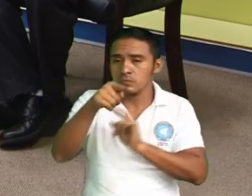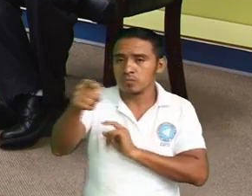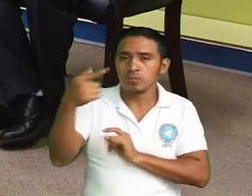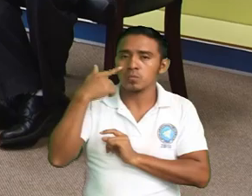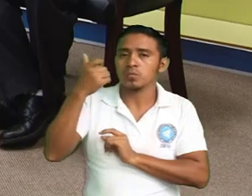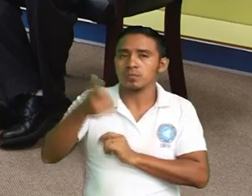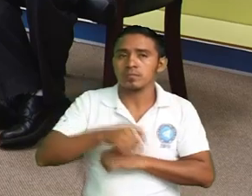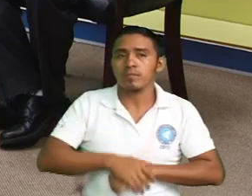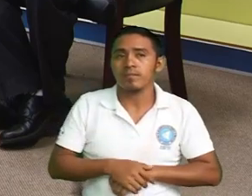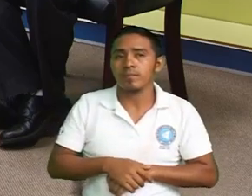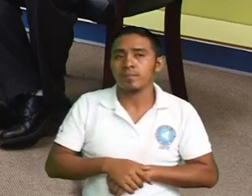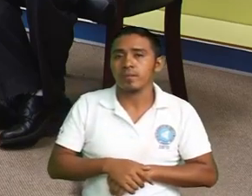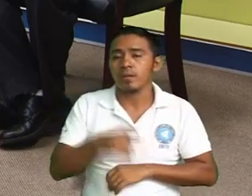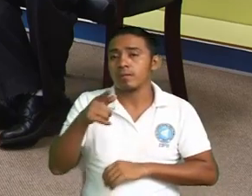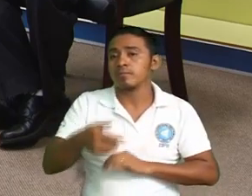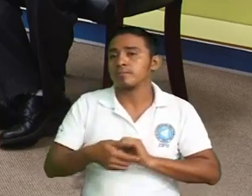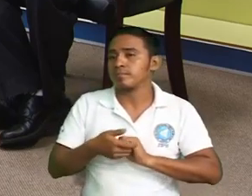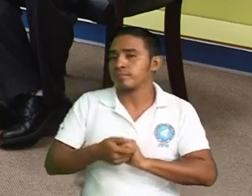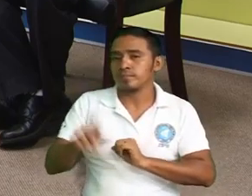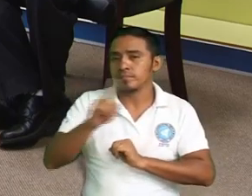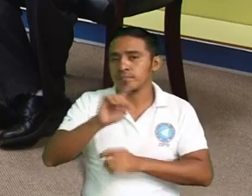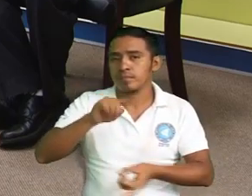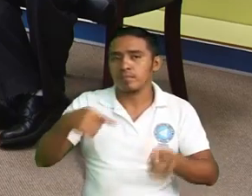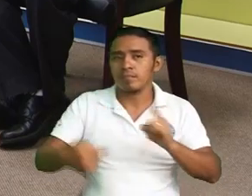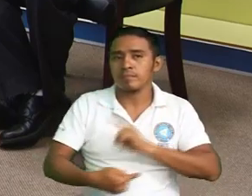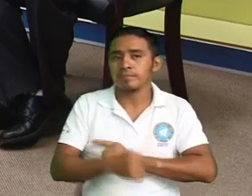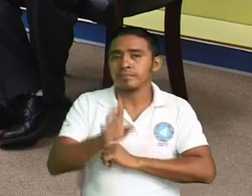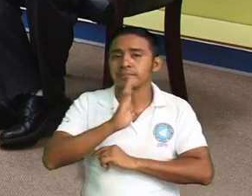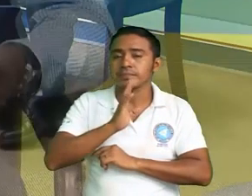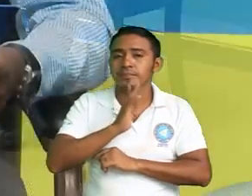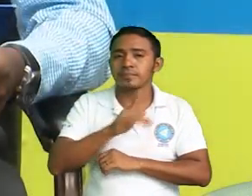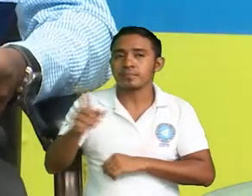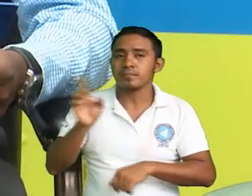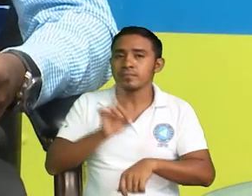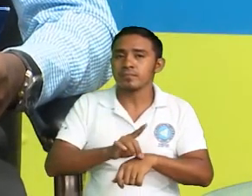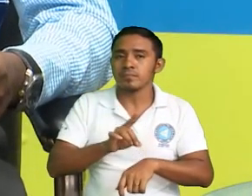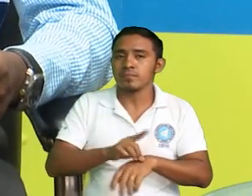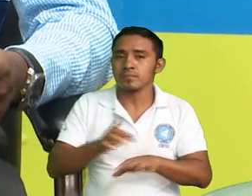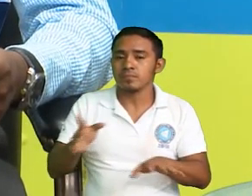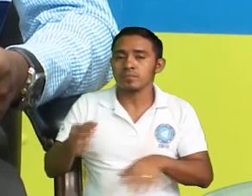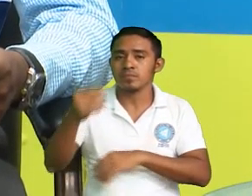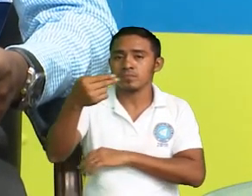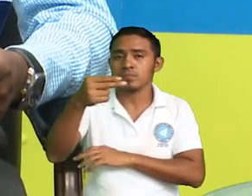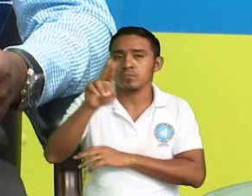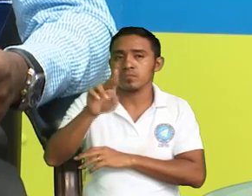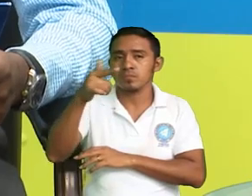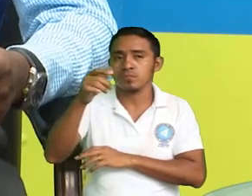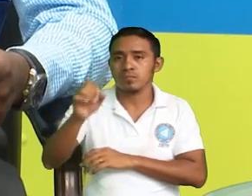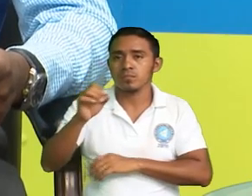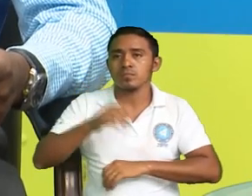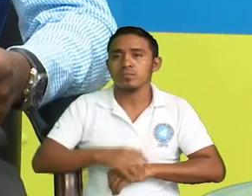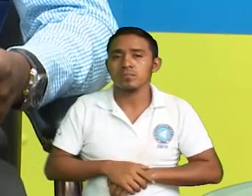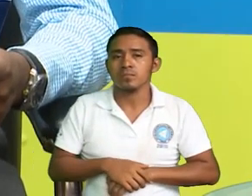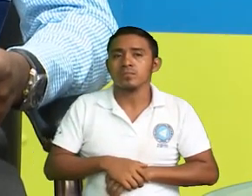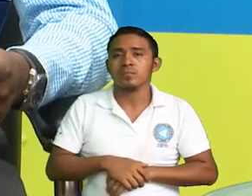televidentes conozcan también. Así que usted no le cambie, amigo televidente. Estamos conversando con el doctor